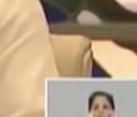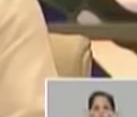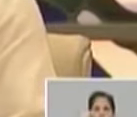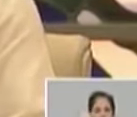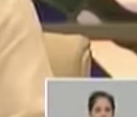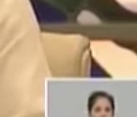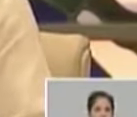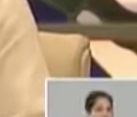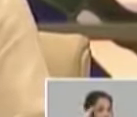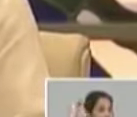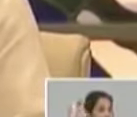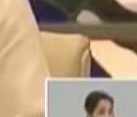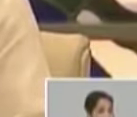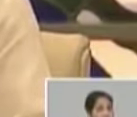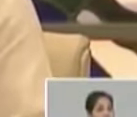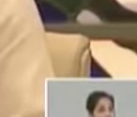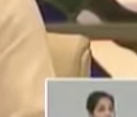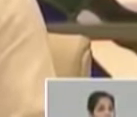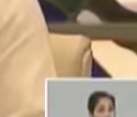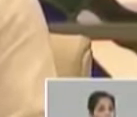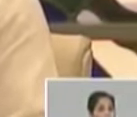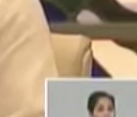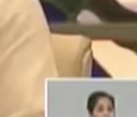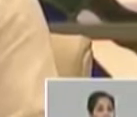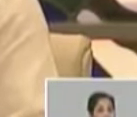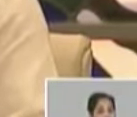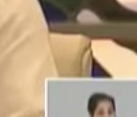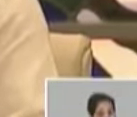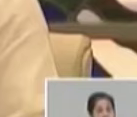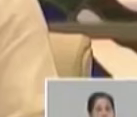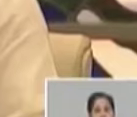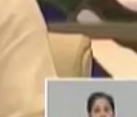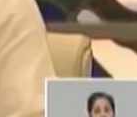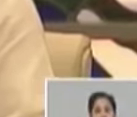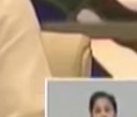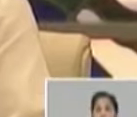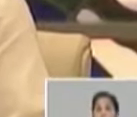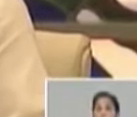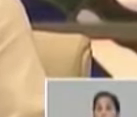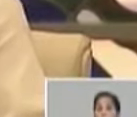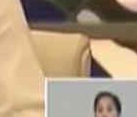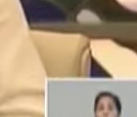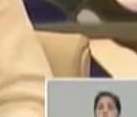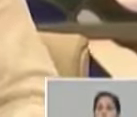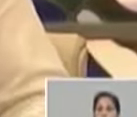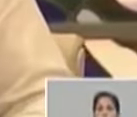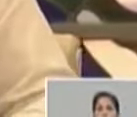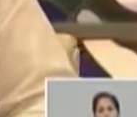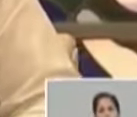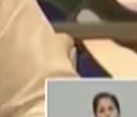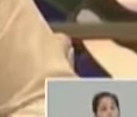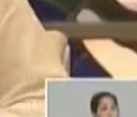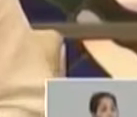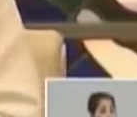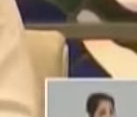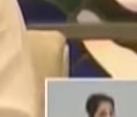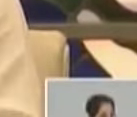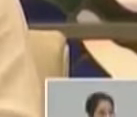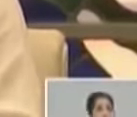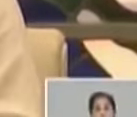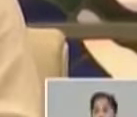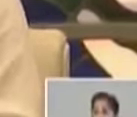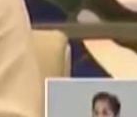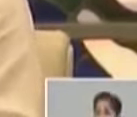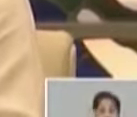conscientes de que hay un tiempo indefinido y prolongado de duración de esta situación, se ha trabajado por etapas, y aquí quiero recalcar bien, porque hay